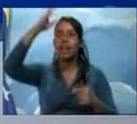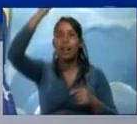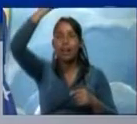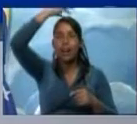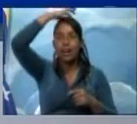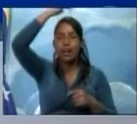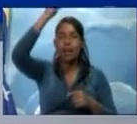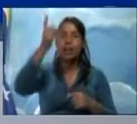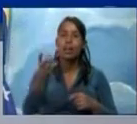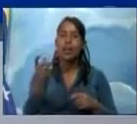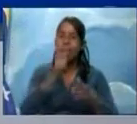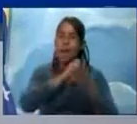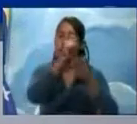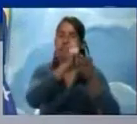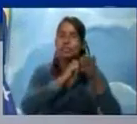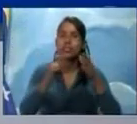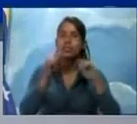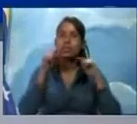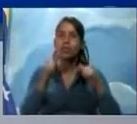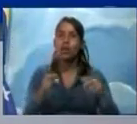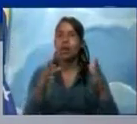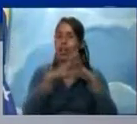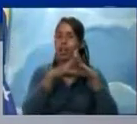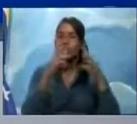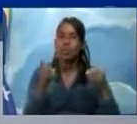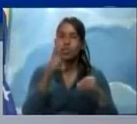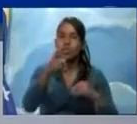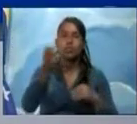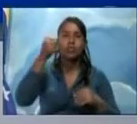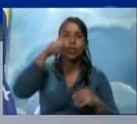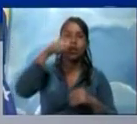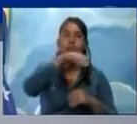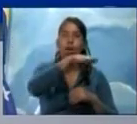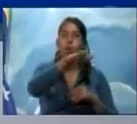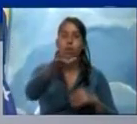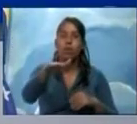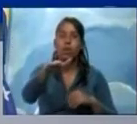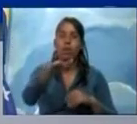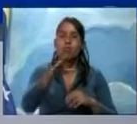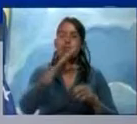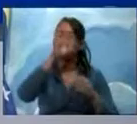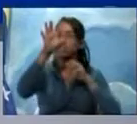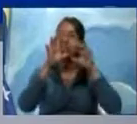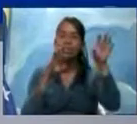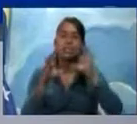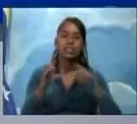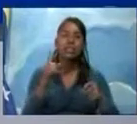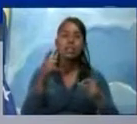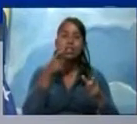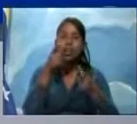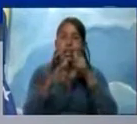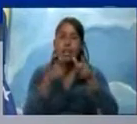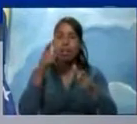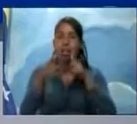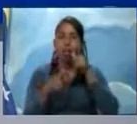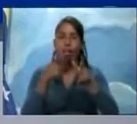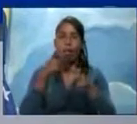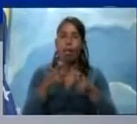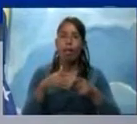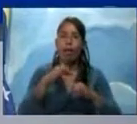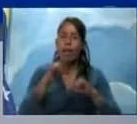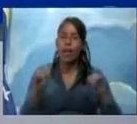Darío escribió a todos los pueblos, naciones y lenguas